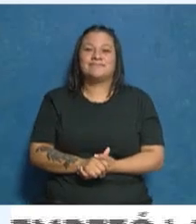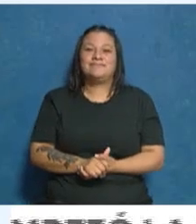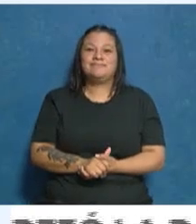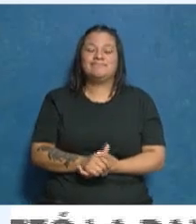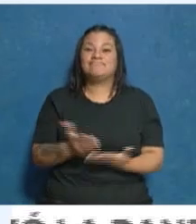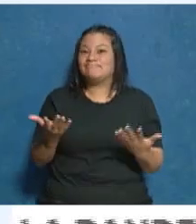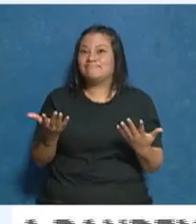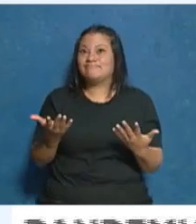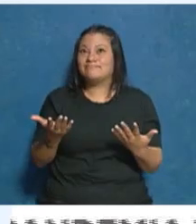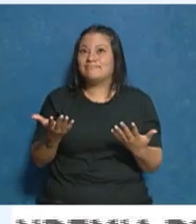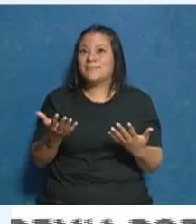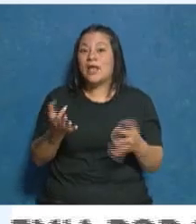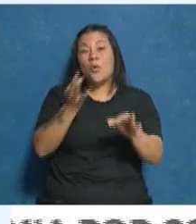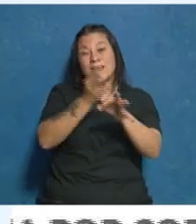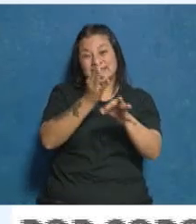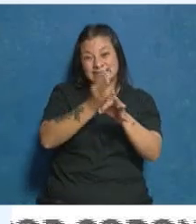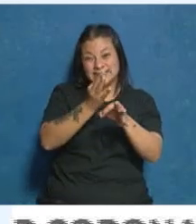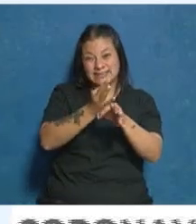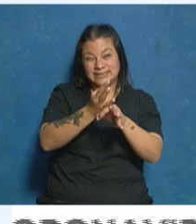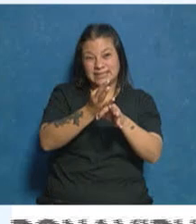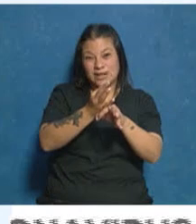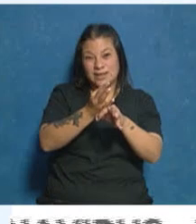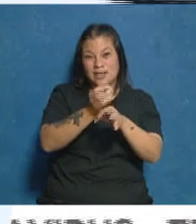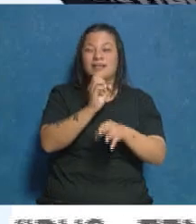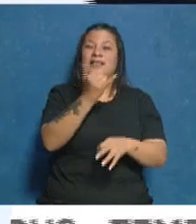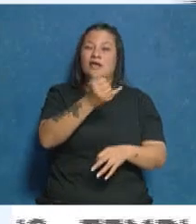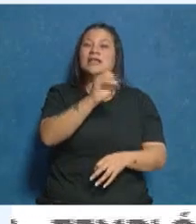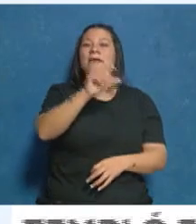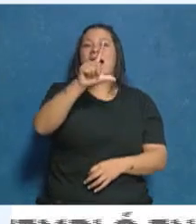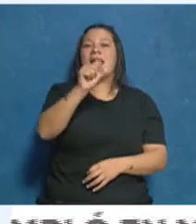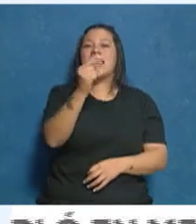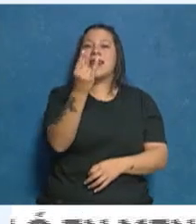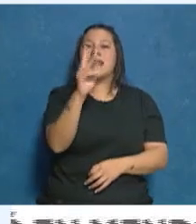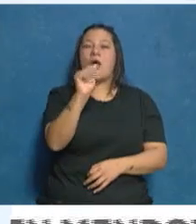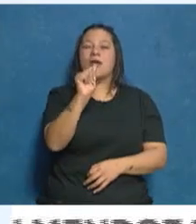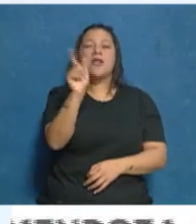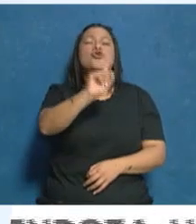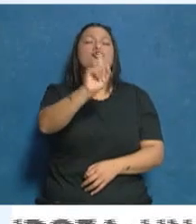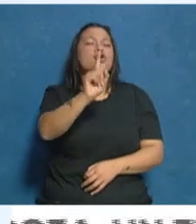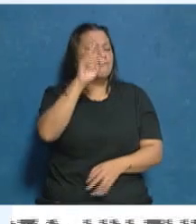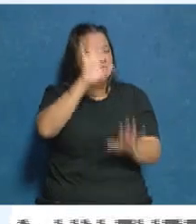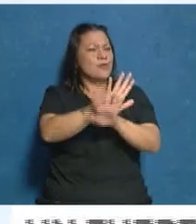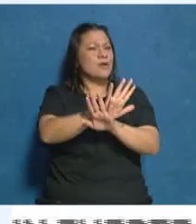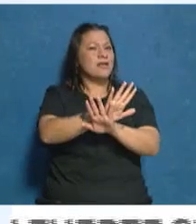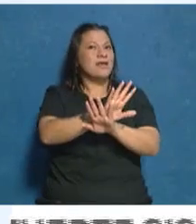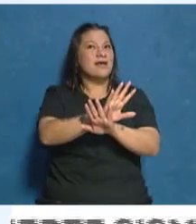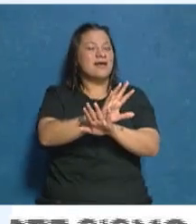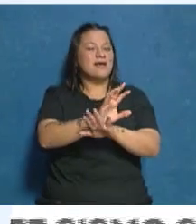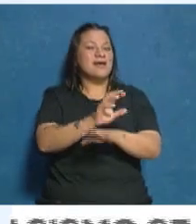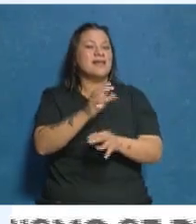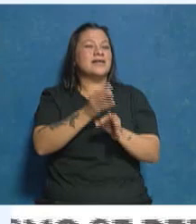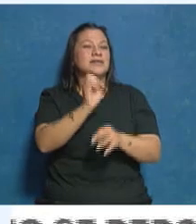y tengo una señora que se llama Laura. ¿Es buena Laura? Ya no. ¿Cómo se llama? La niña se